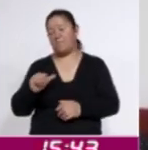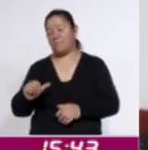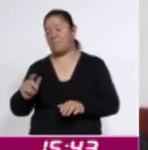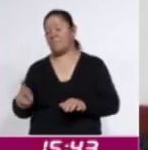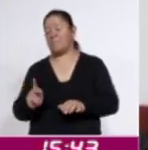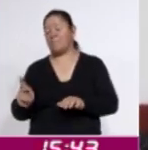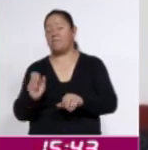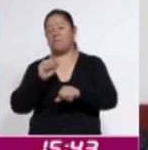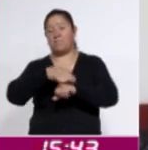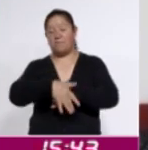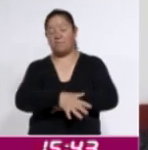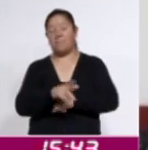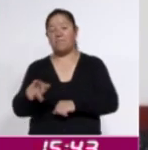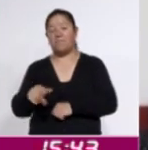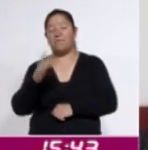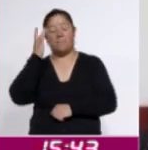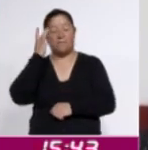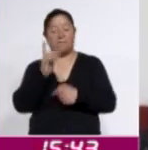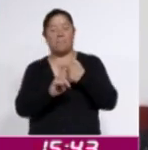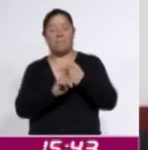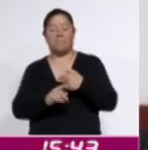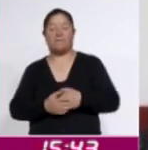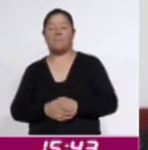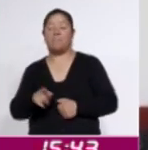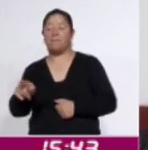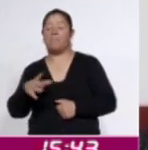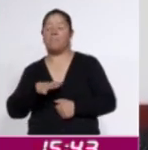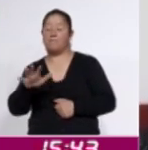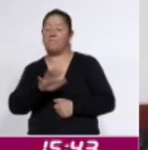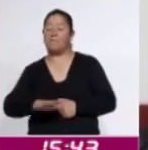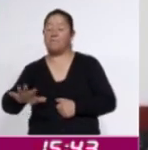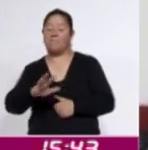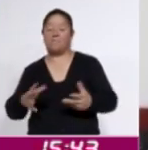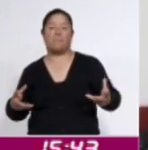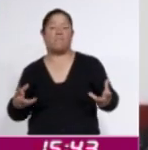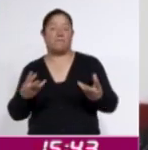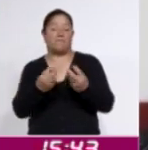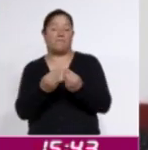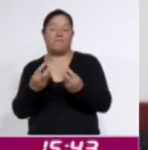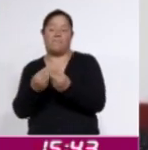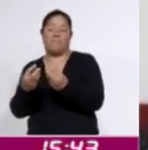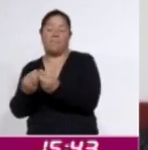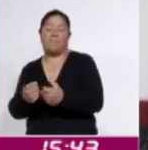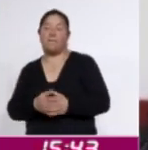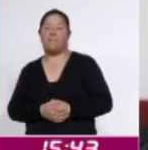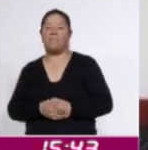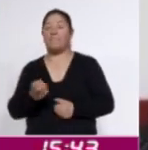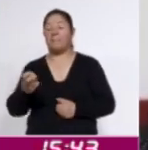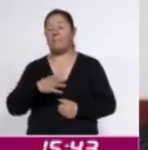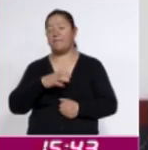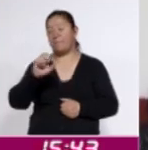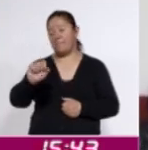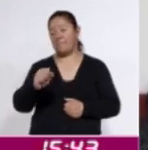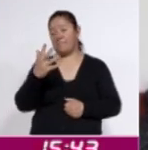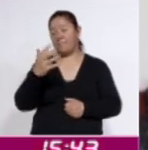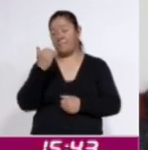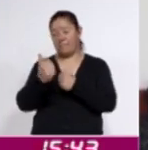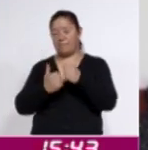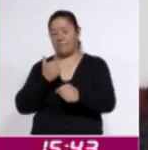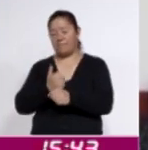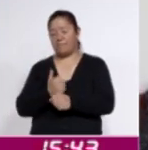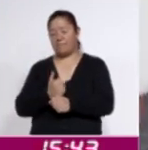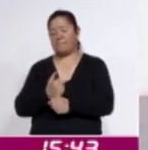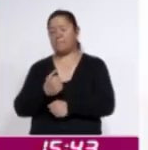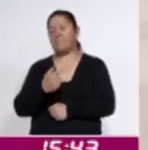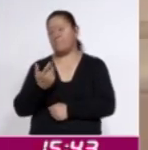se va juntando esta zona, y precisamente estas procesiones están cumpliendo ya 65 años, que es la vida diocesana